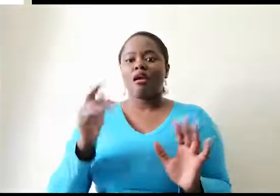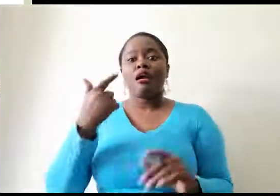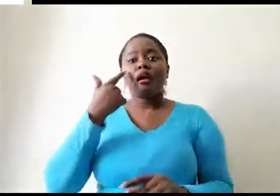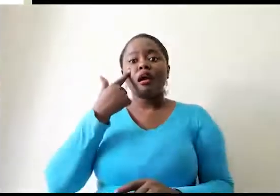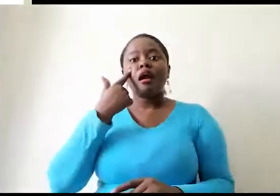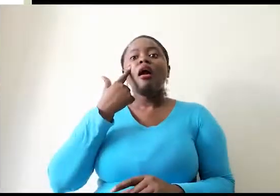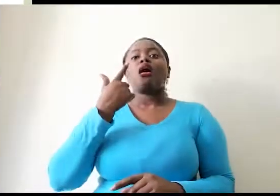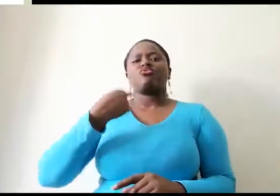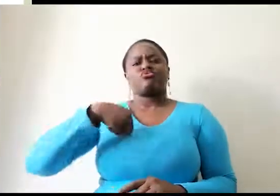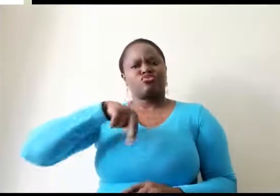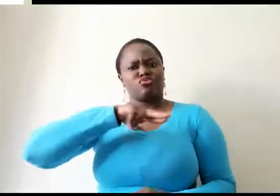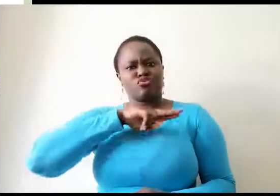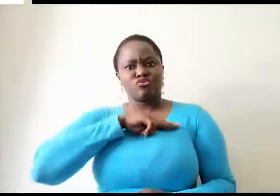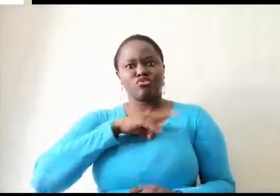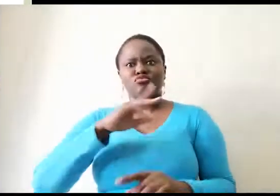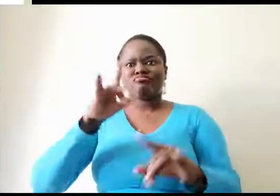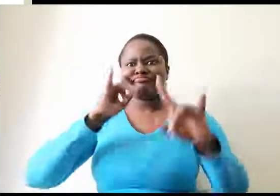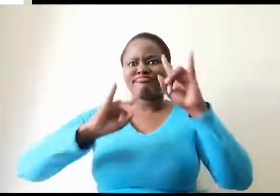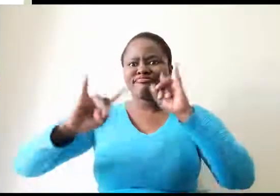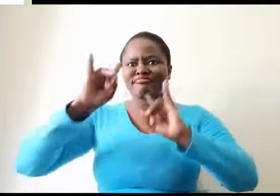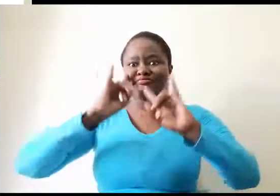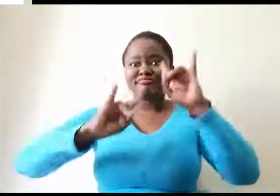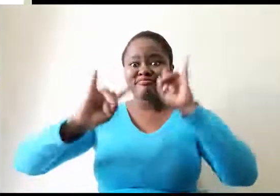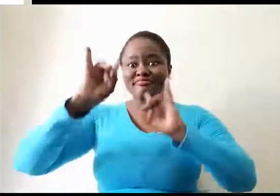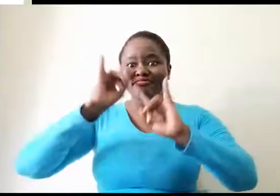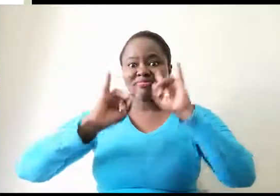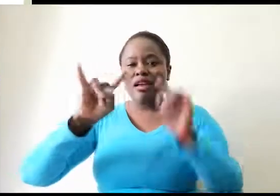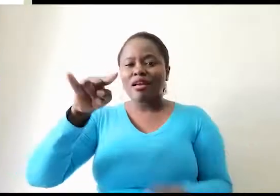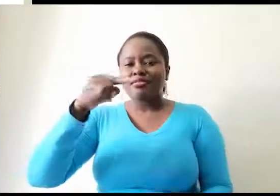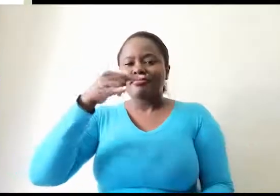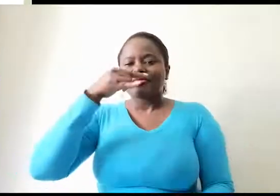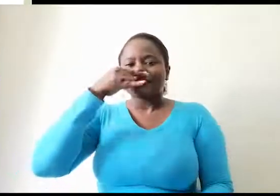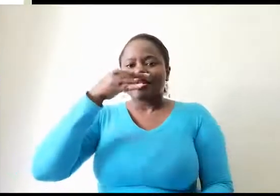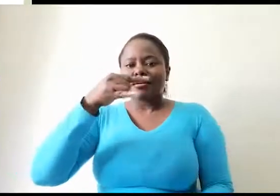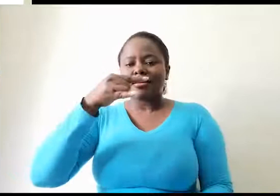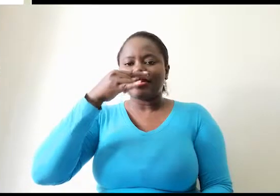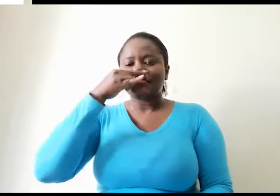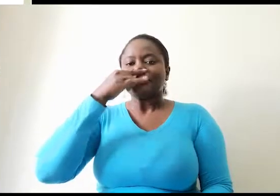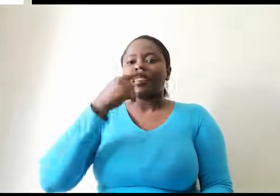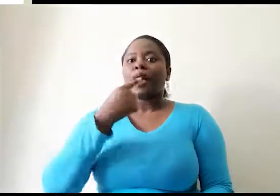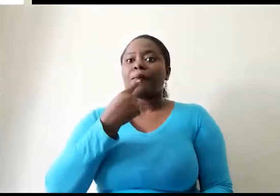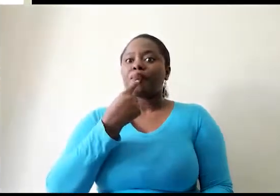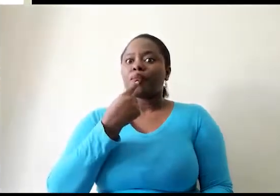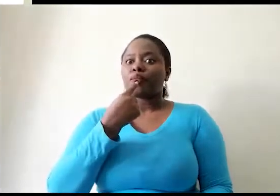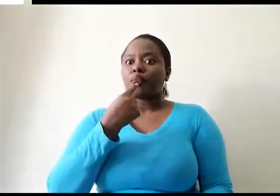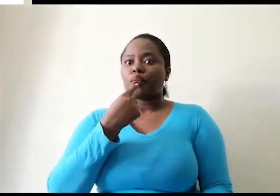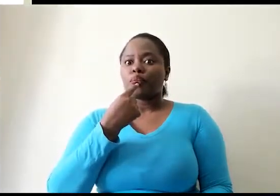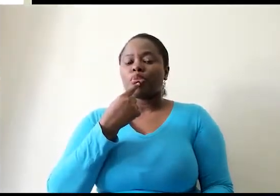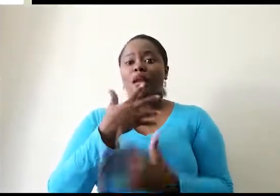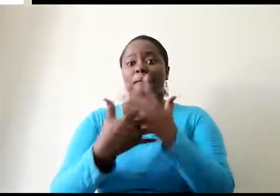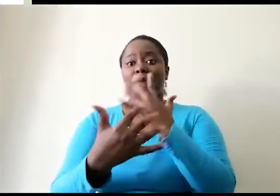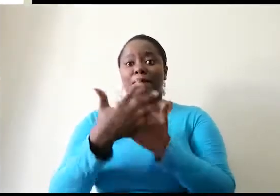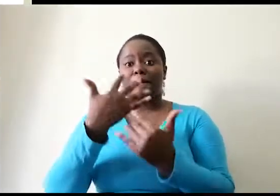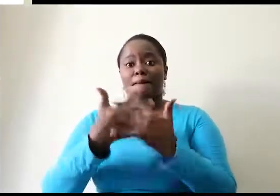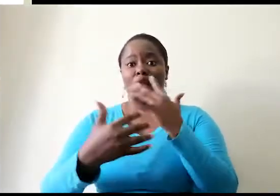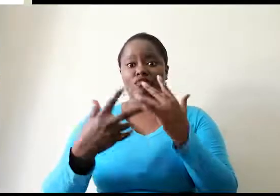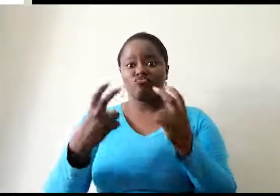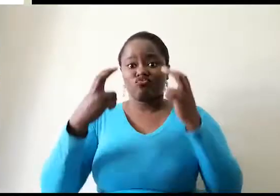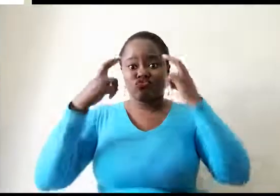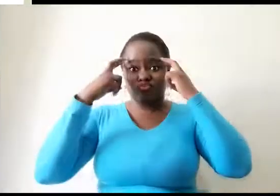los criterios por los cuales llegamos a distinguir lo verdadero de lo falso. Es la teoría del